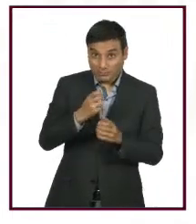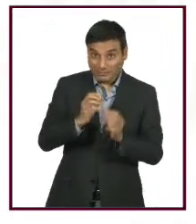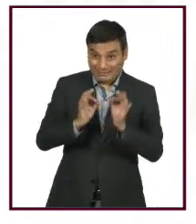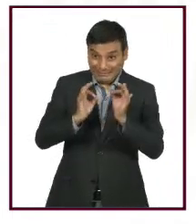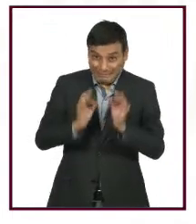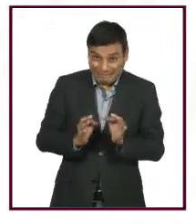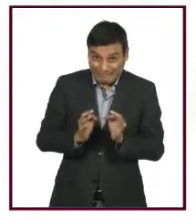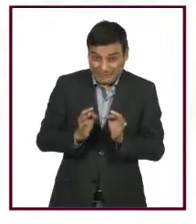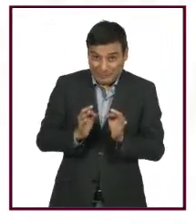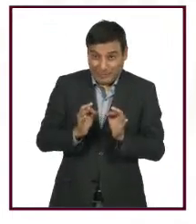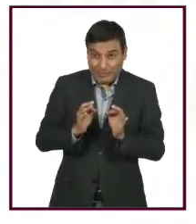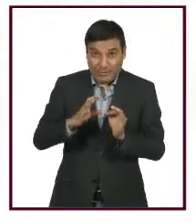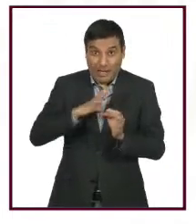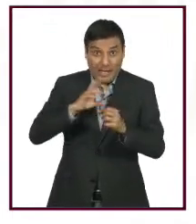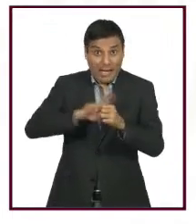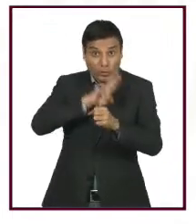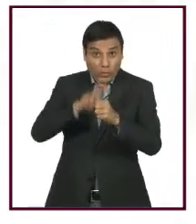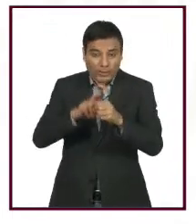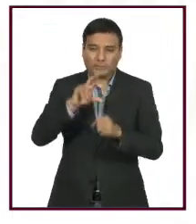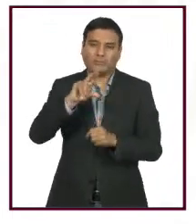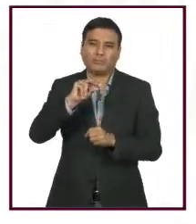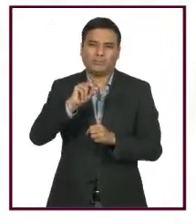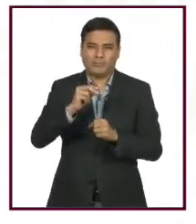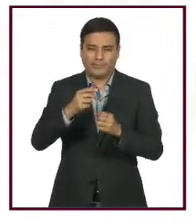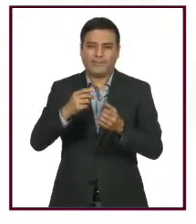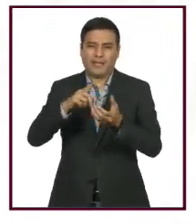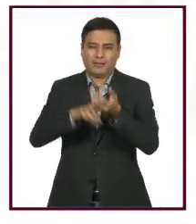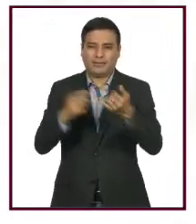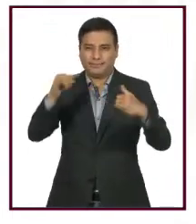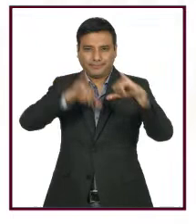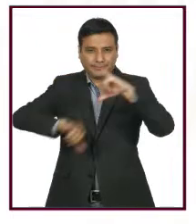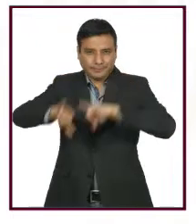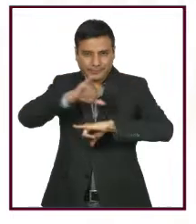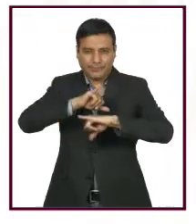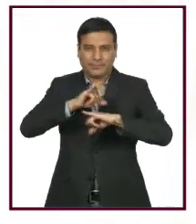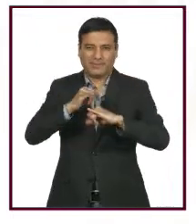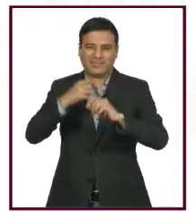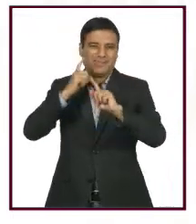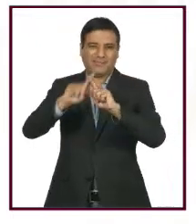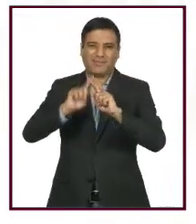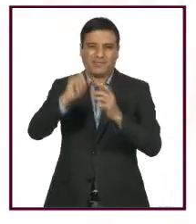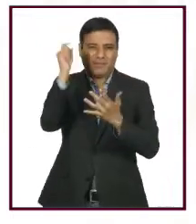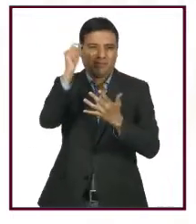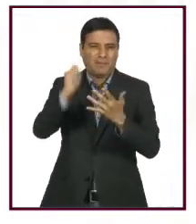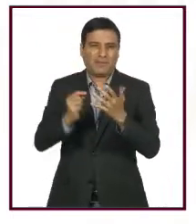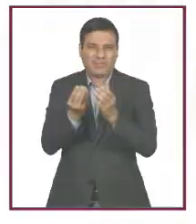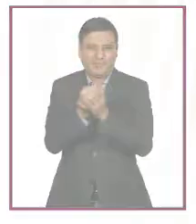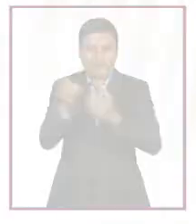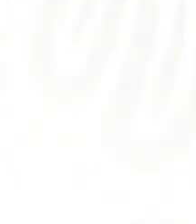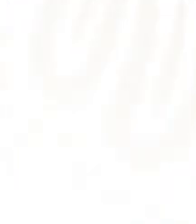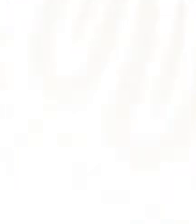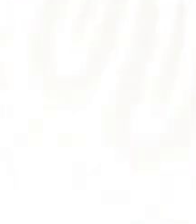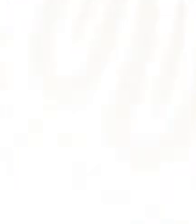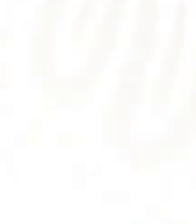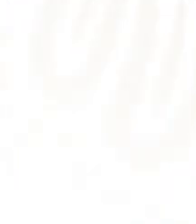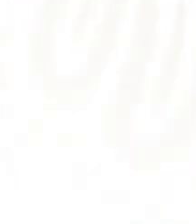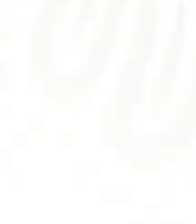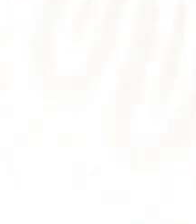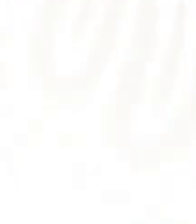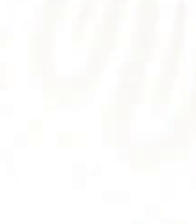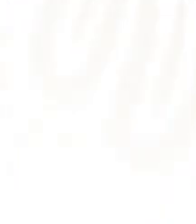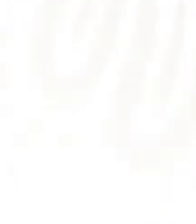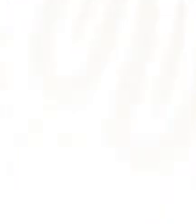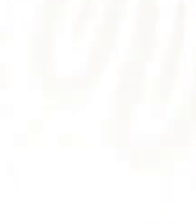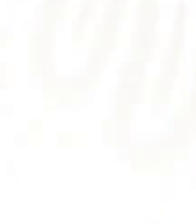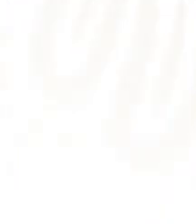es sintética, ¿no? Desarrollada con diversas sustancias tóxicas, en las cuales pues hace que sea más potente y mucho más